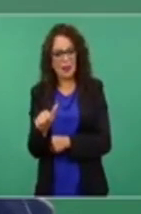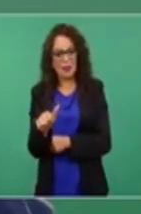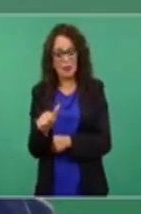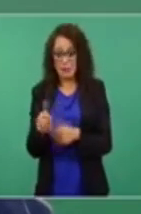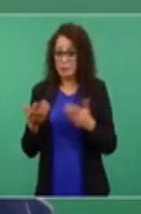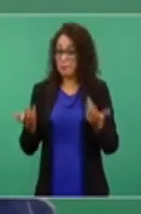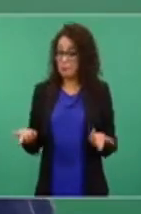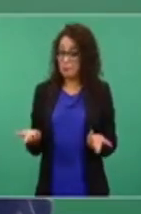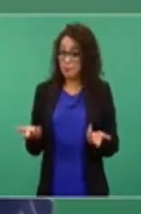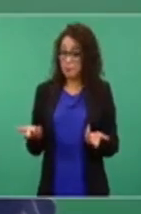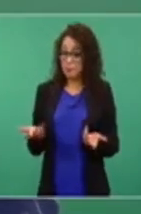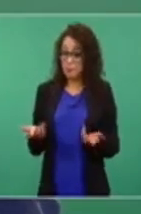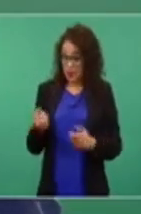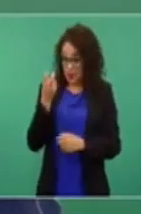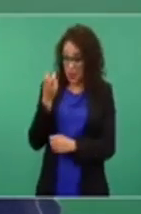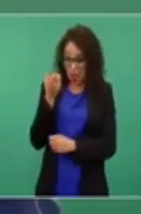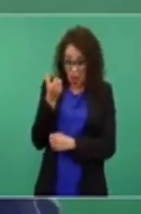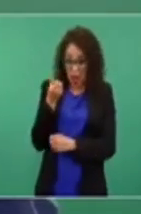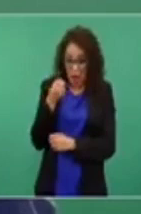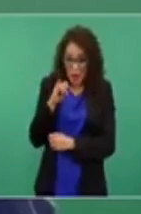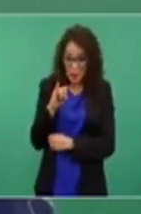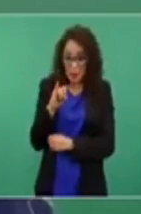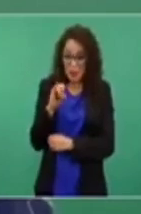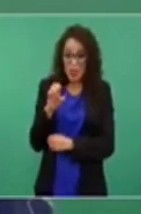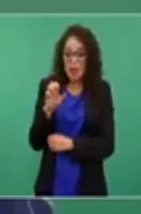Así era esto para los jóvenes.